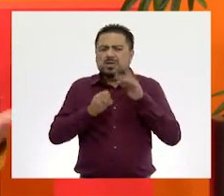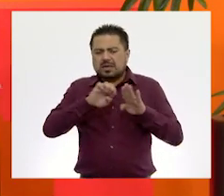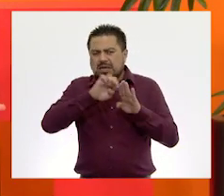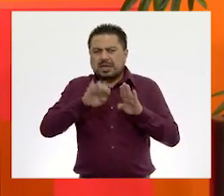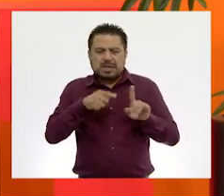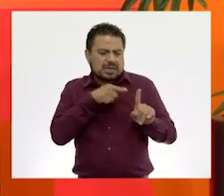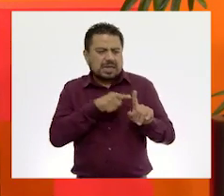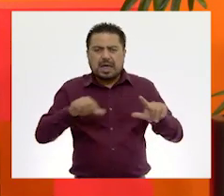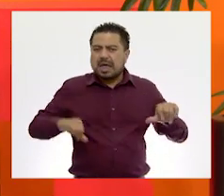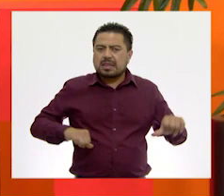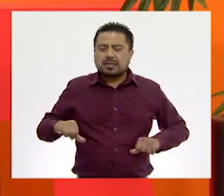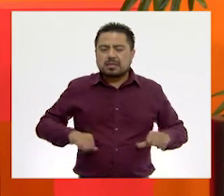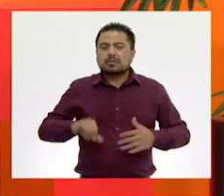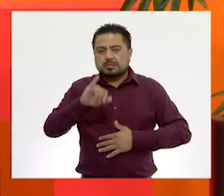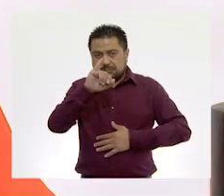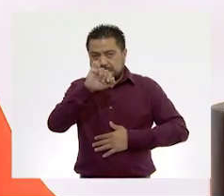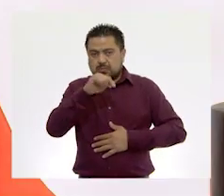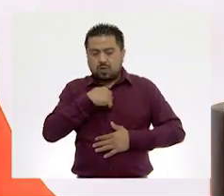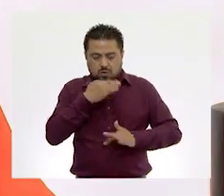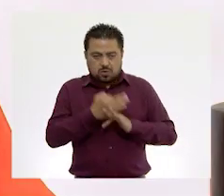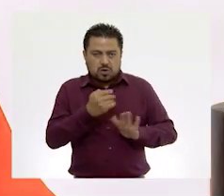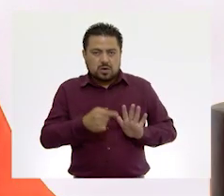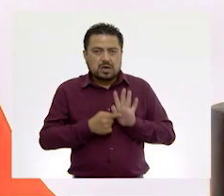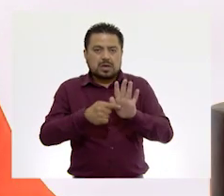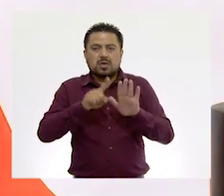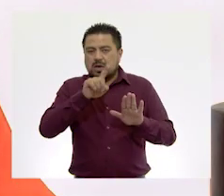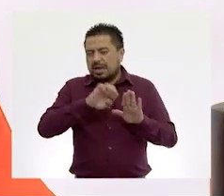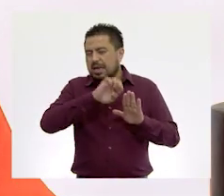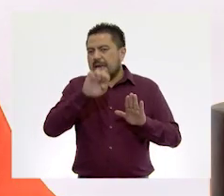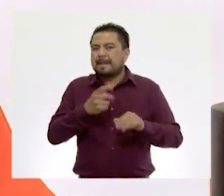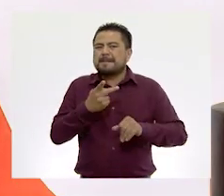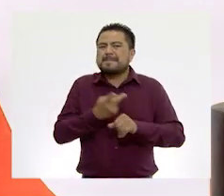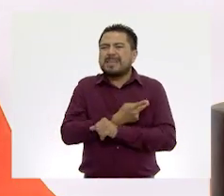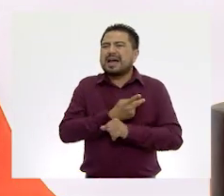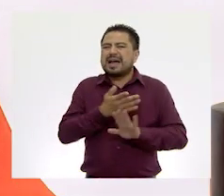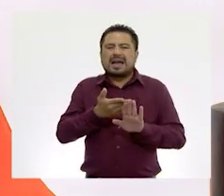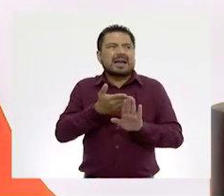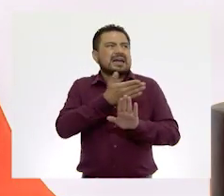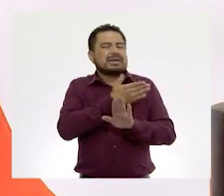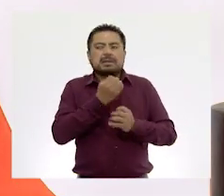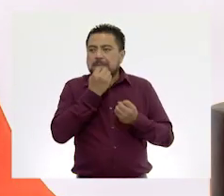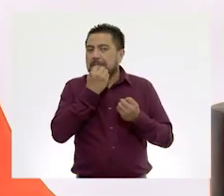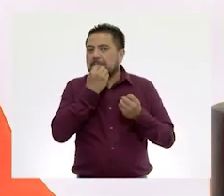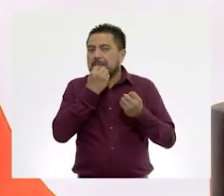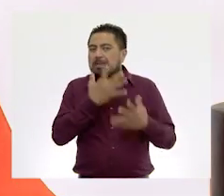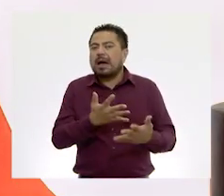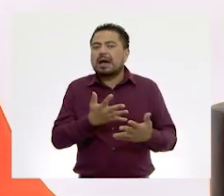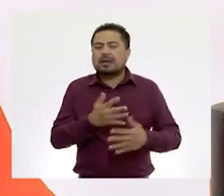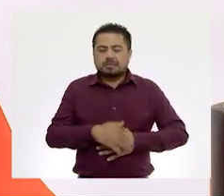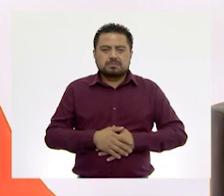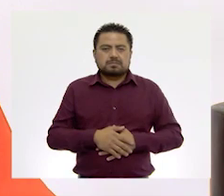estas actividades? Sí, te voy a dar un ejemplo de algo que nos pasó, que nos sucedió muy padre.